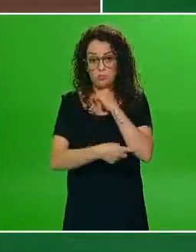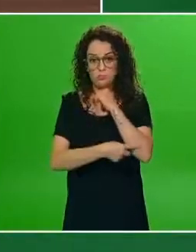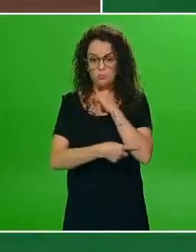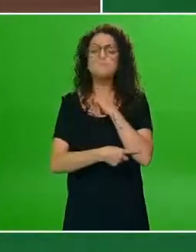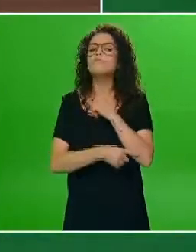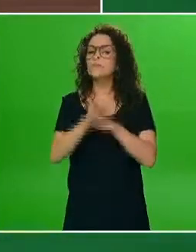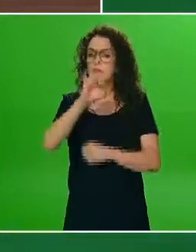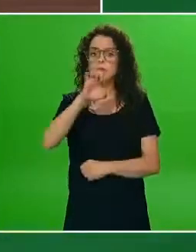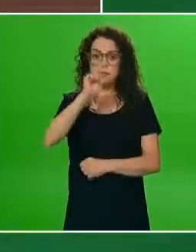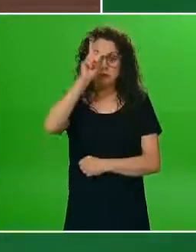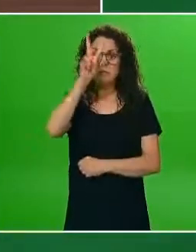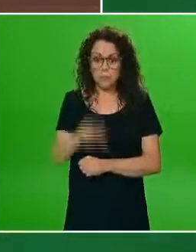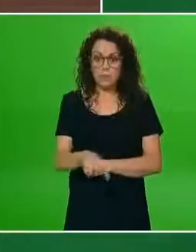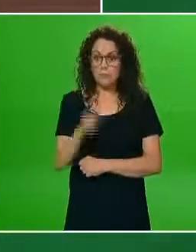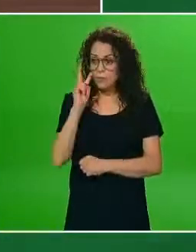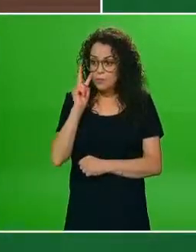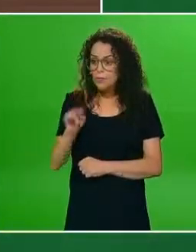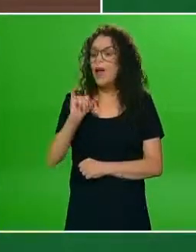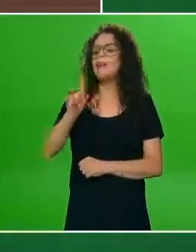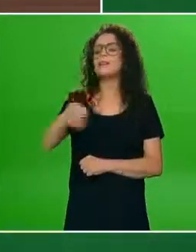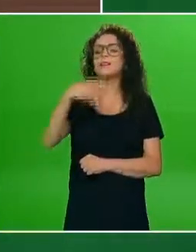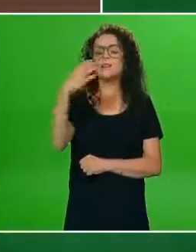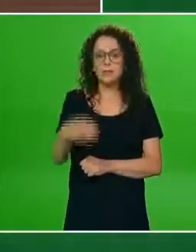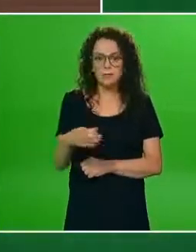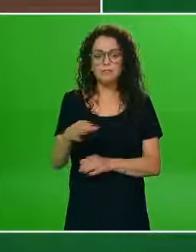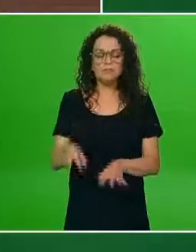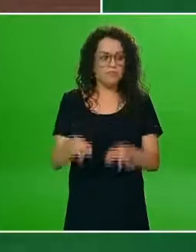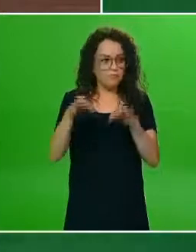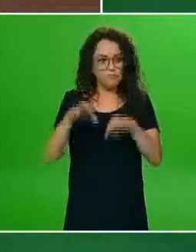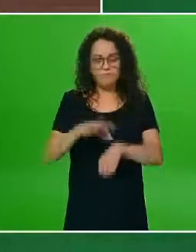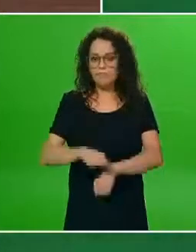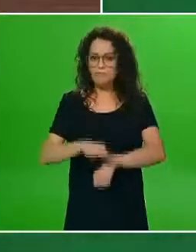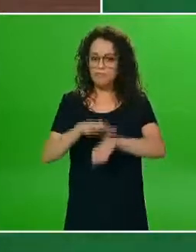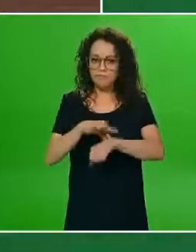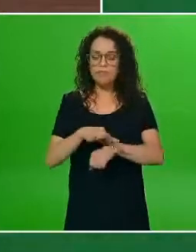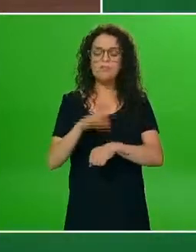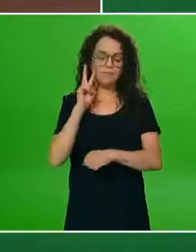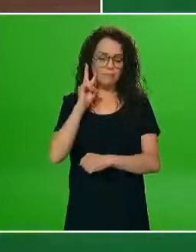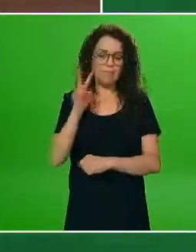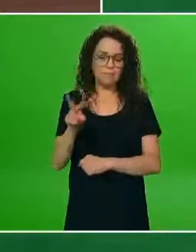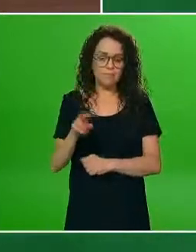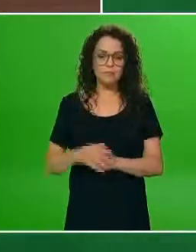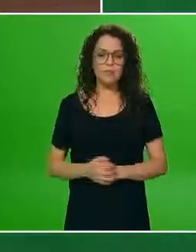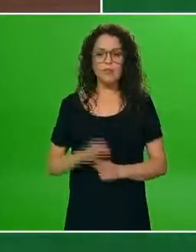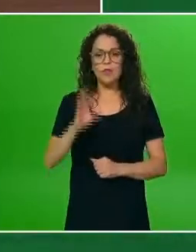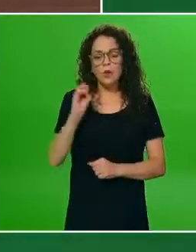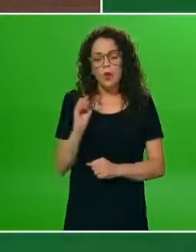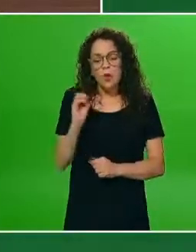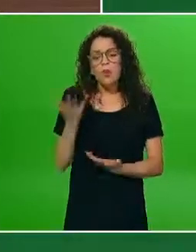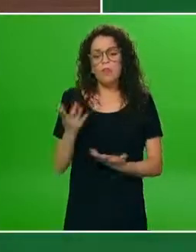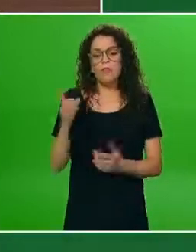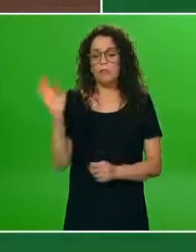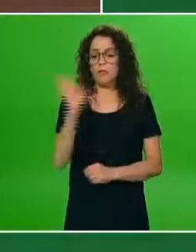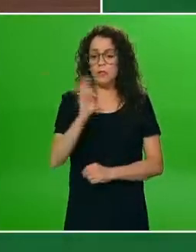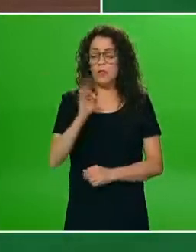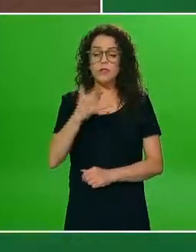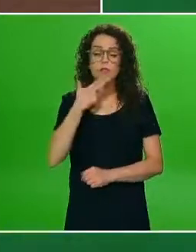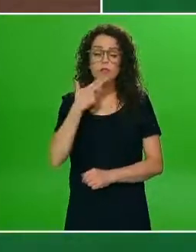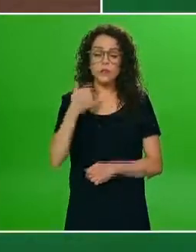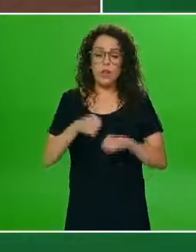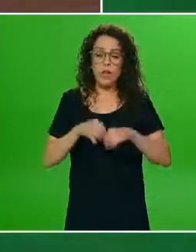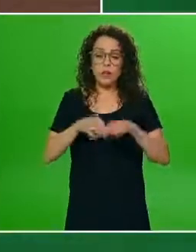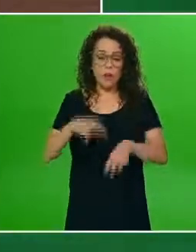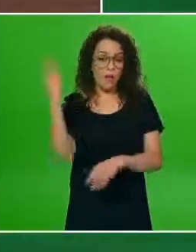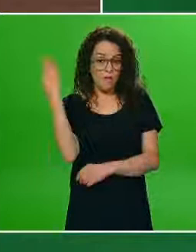embarazadas, y si hay alguien que ha utilizado una información falsa para adelantarse en